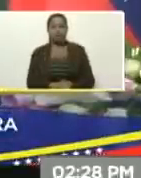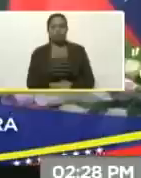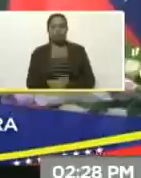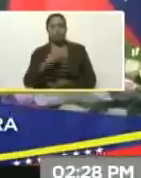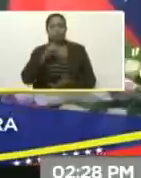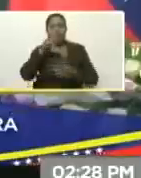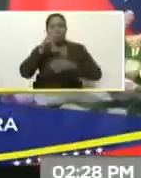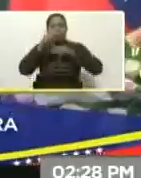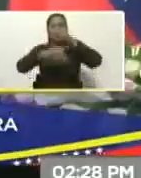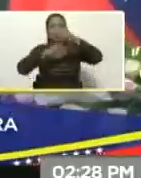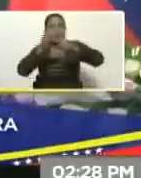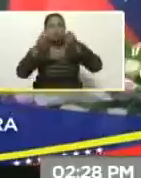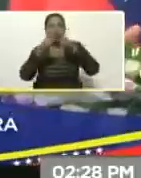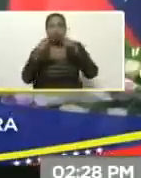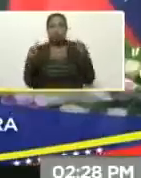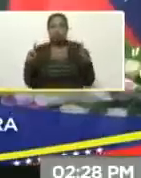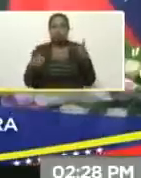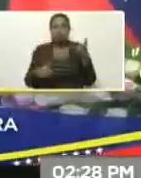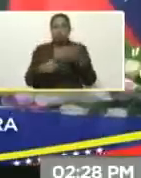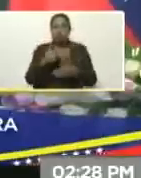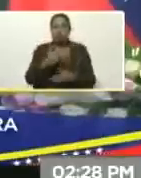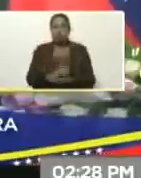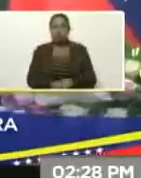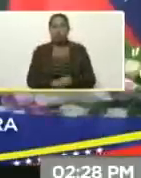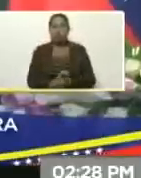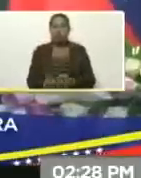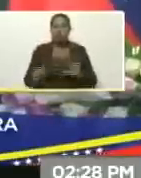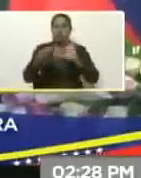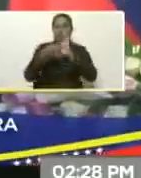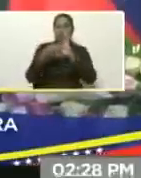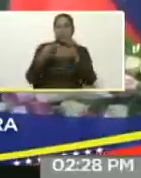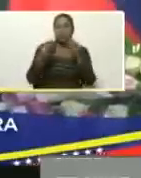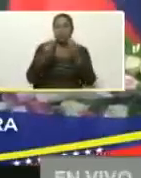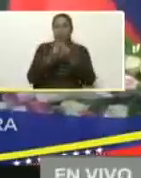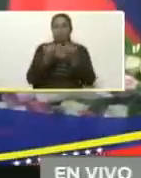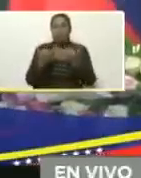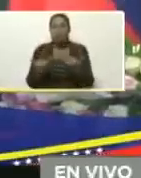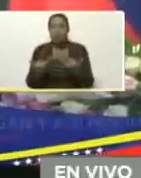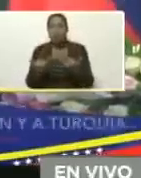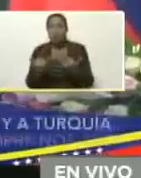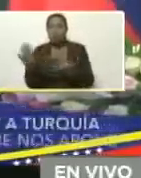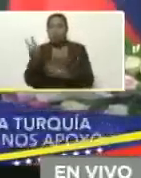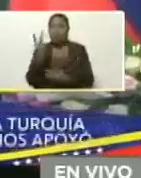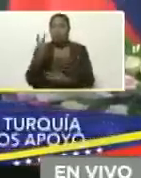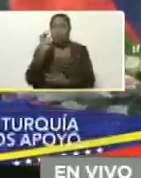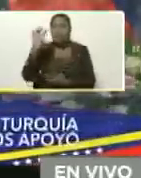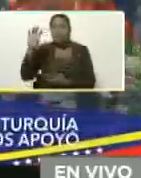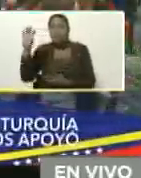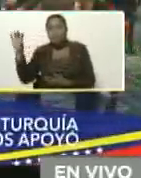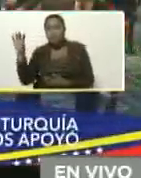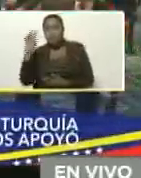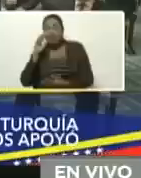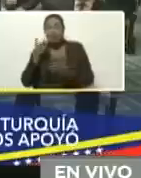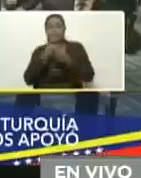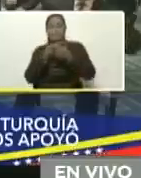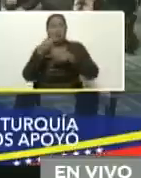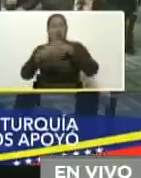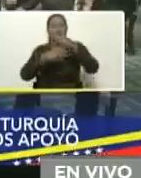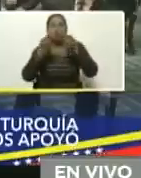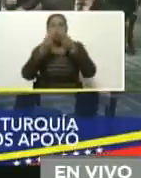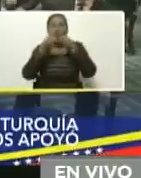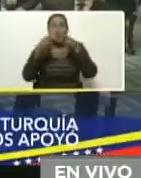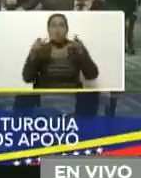ir a un proceso de expansión en las relaciones entre ambos países, un proceso de expansión.